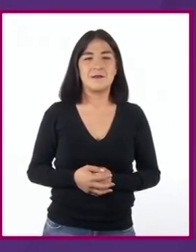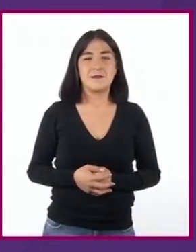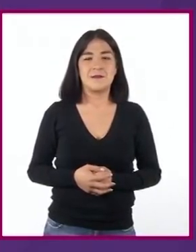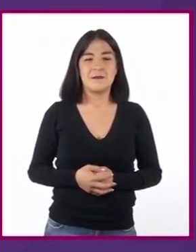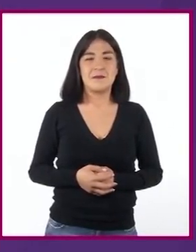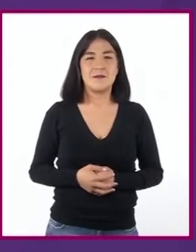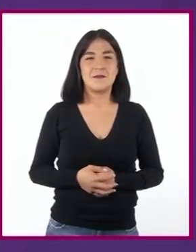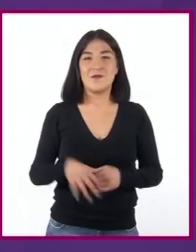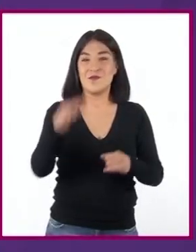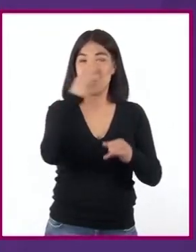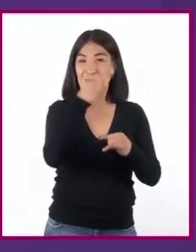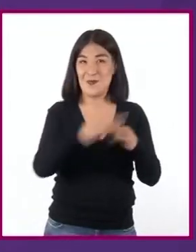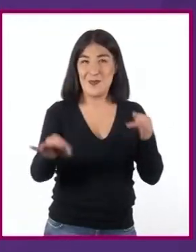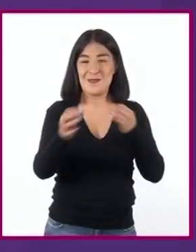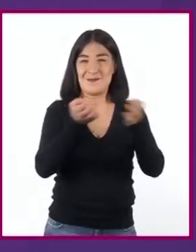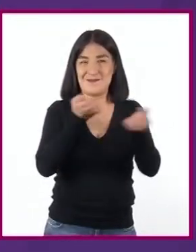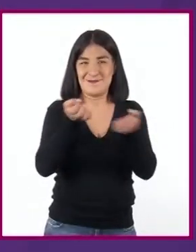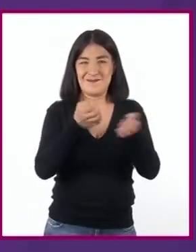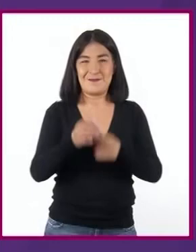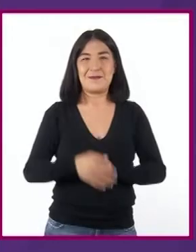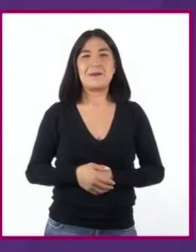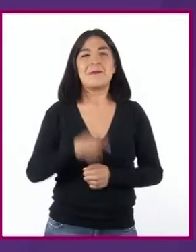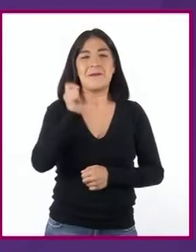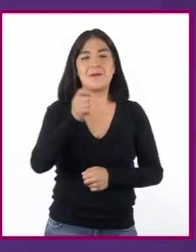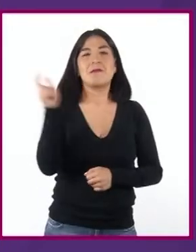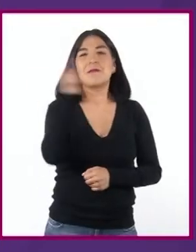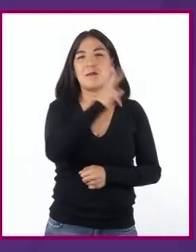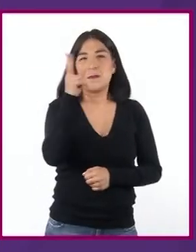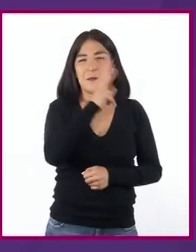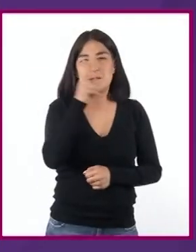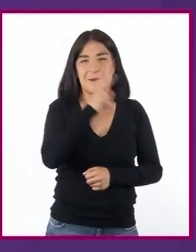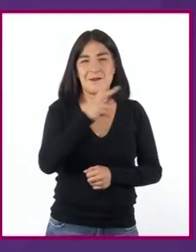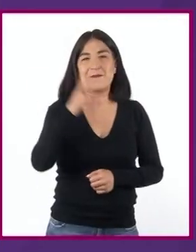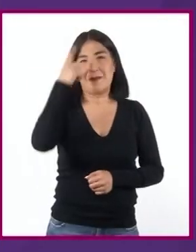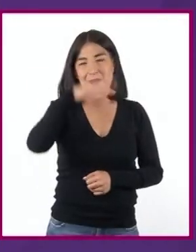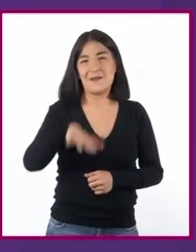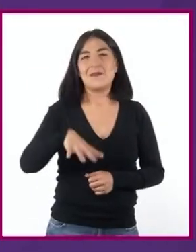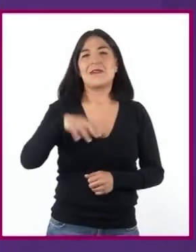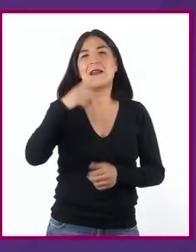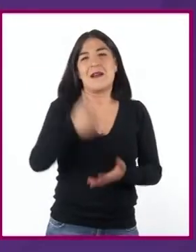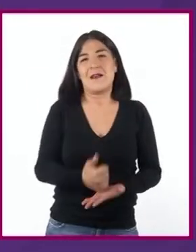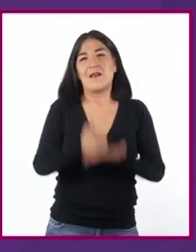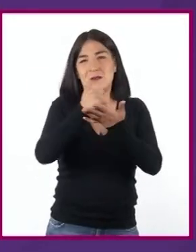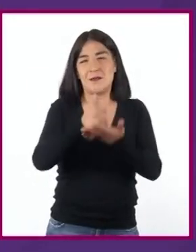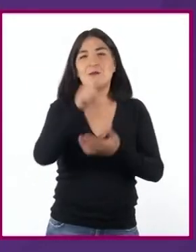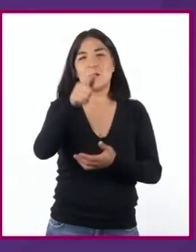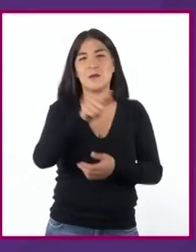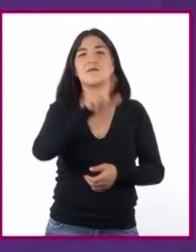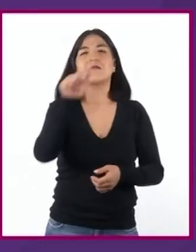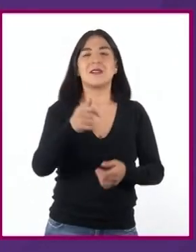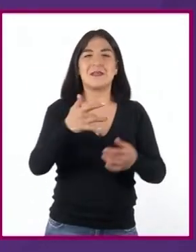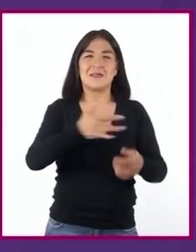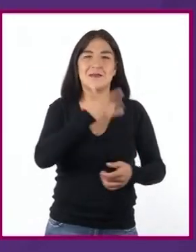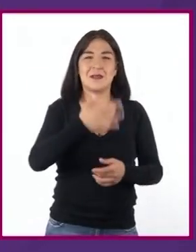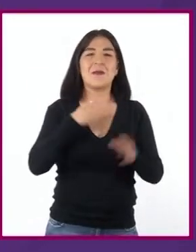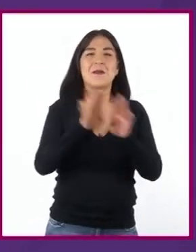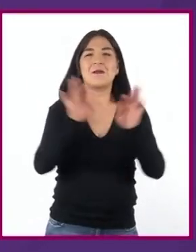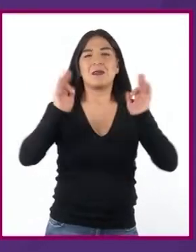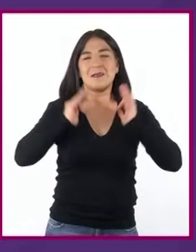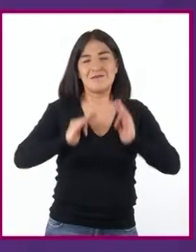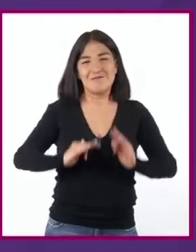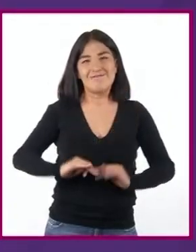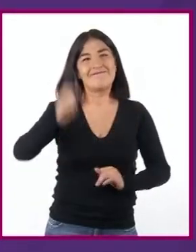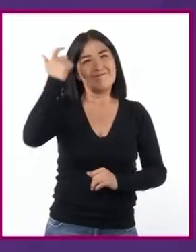Como último ejercicio, haremos este ejercicio respiratorio que te va a ayudar a alcanzar un estado de quietud